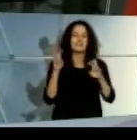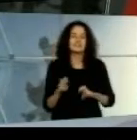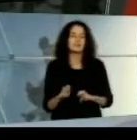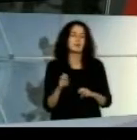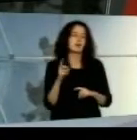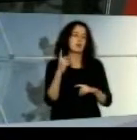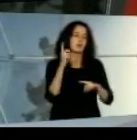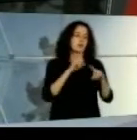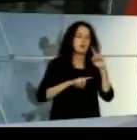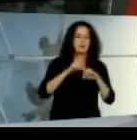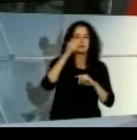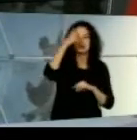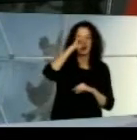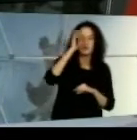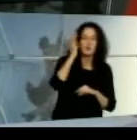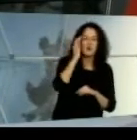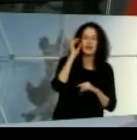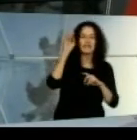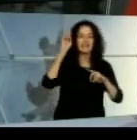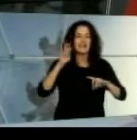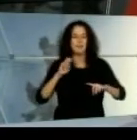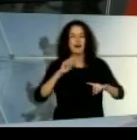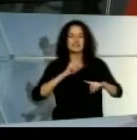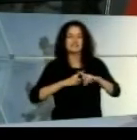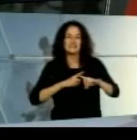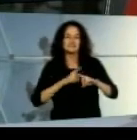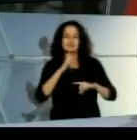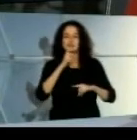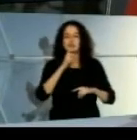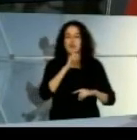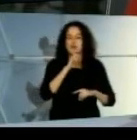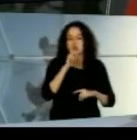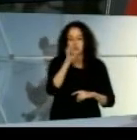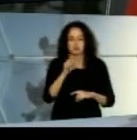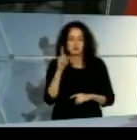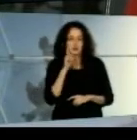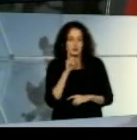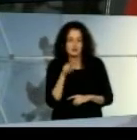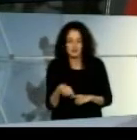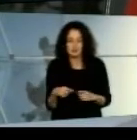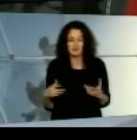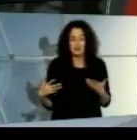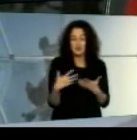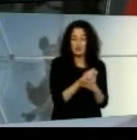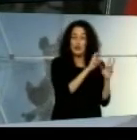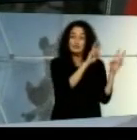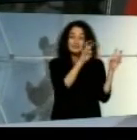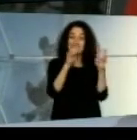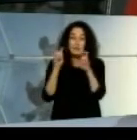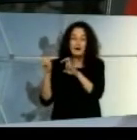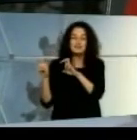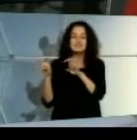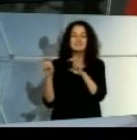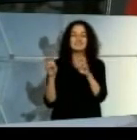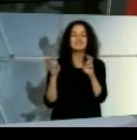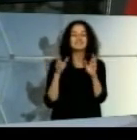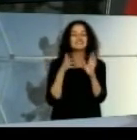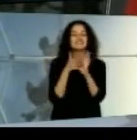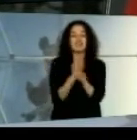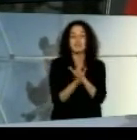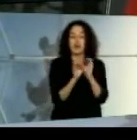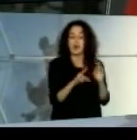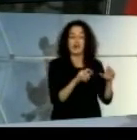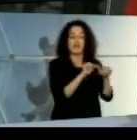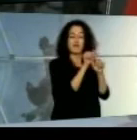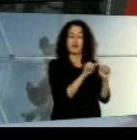problemas que hay, tratan el tema de la sexualidad entre las personas sordas, lo mismo. Es decir, todas esas cuestiones que, quiero decir, van llegando a la sociedad.